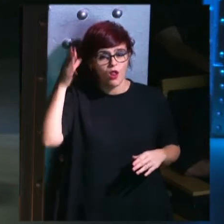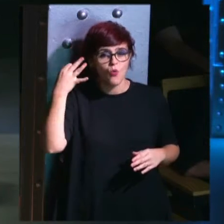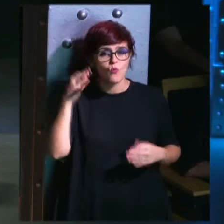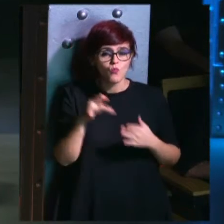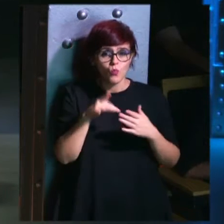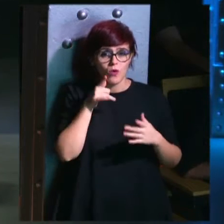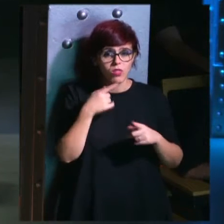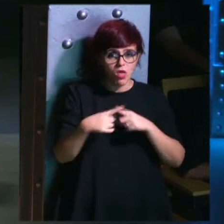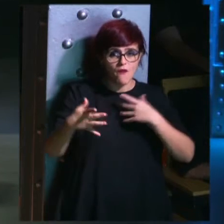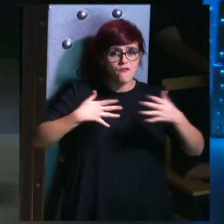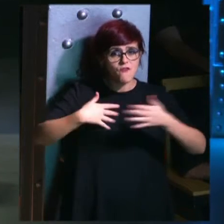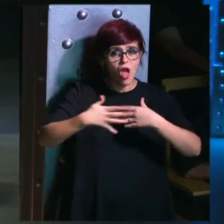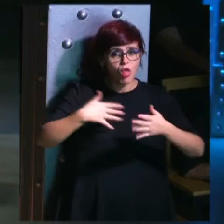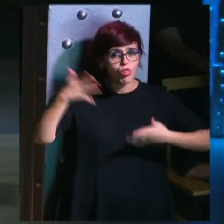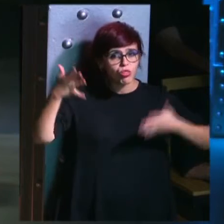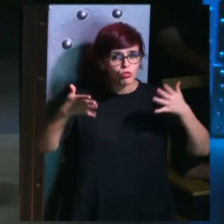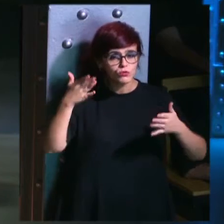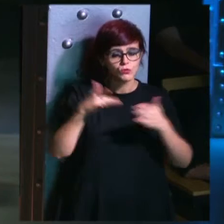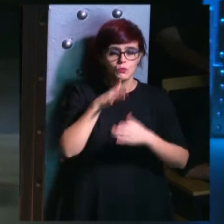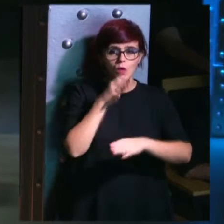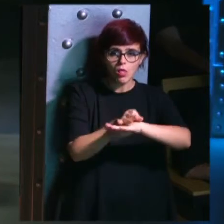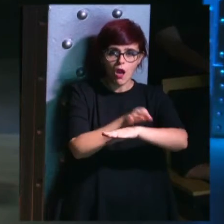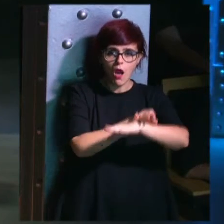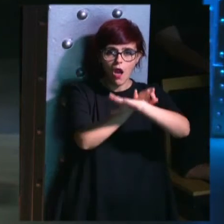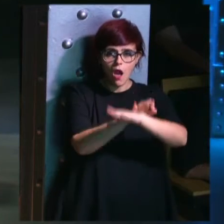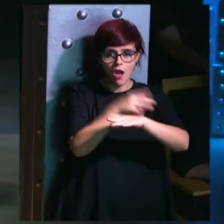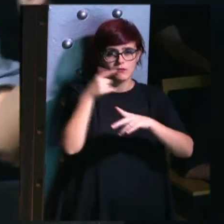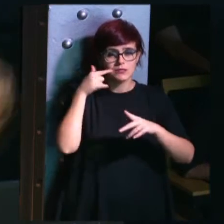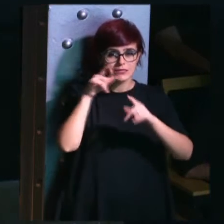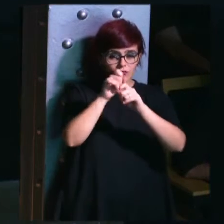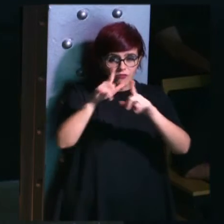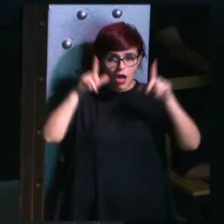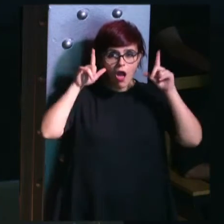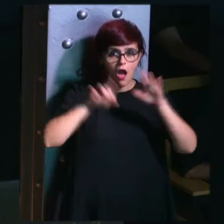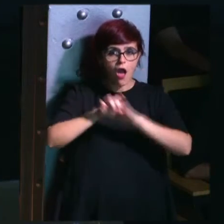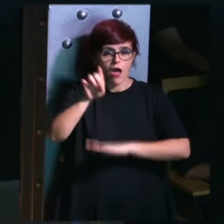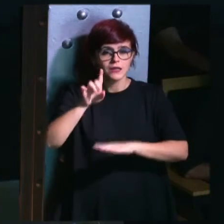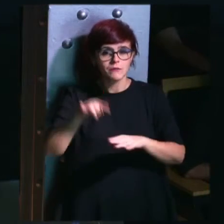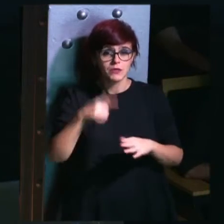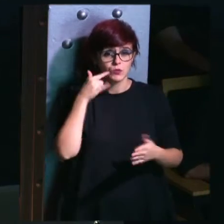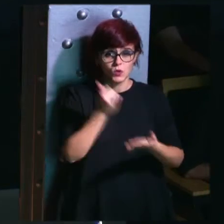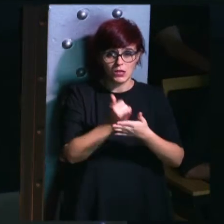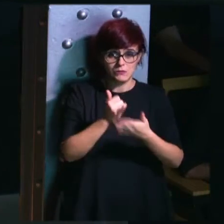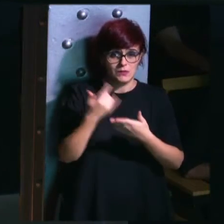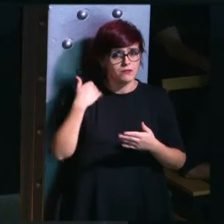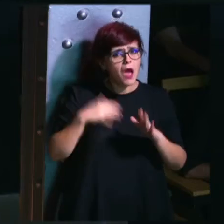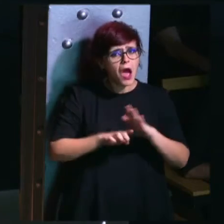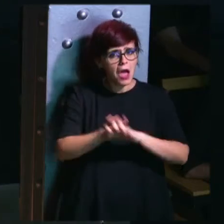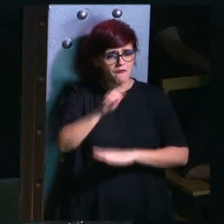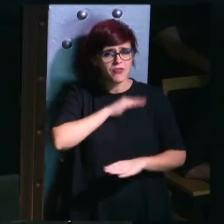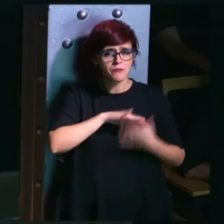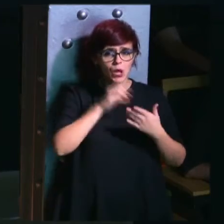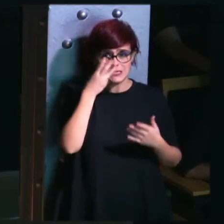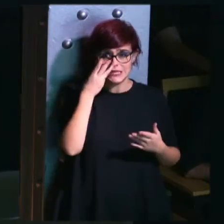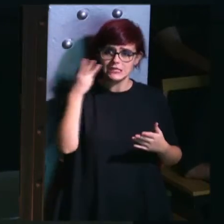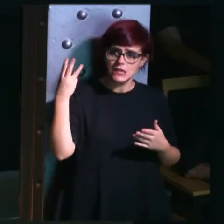sus miembros, sus extremidades, y están progresando. Esto es un experimento ya muy avanzado que lleva